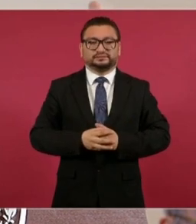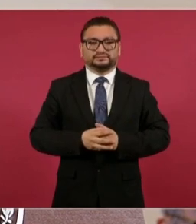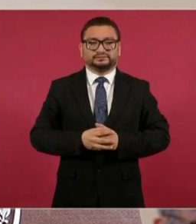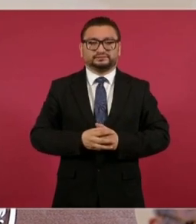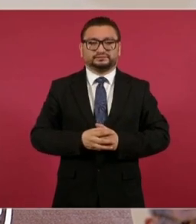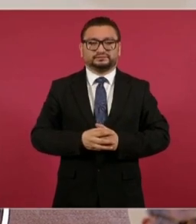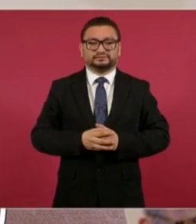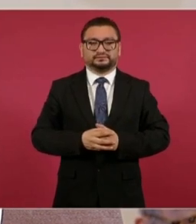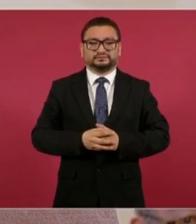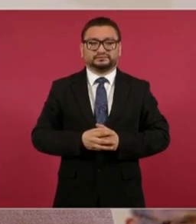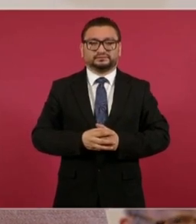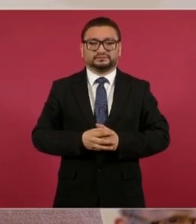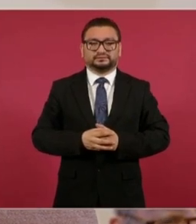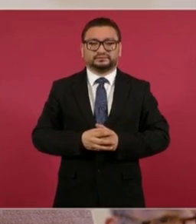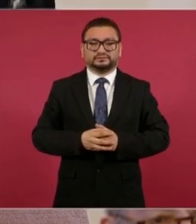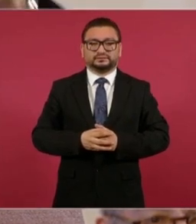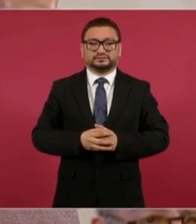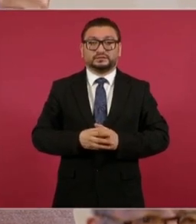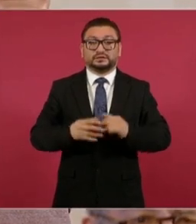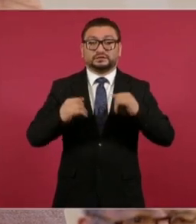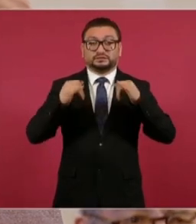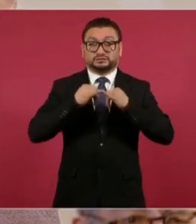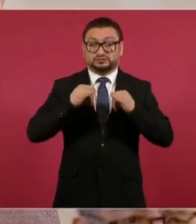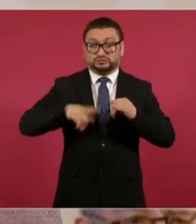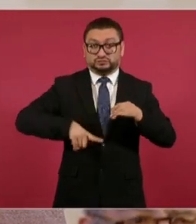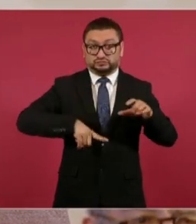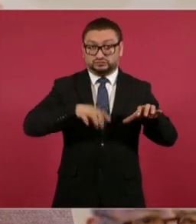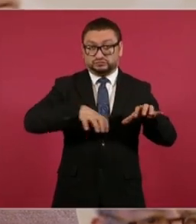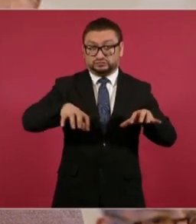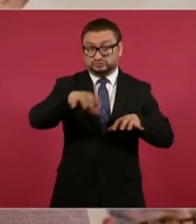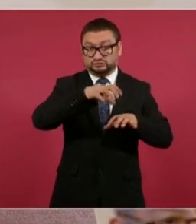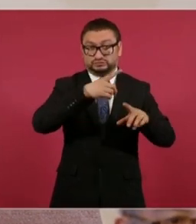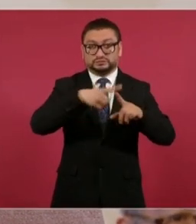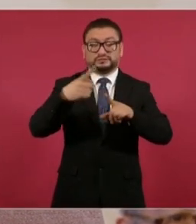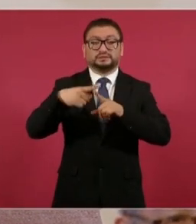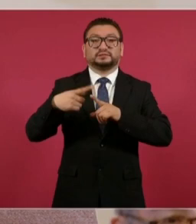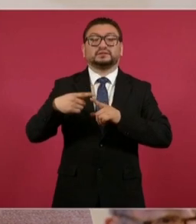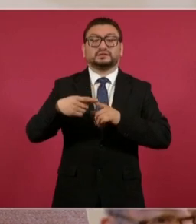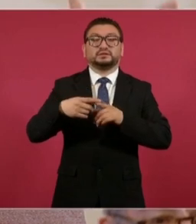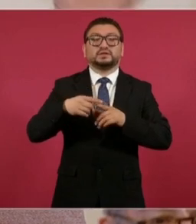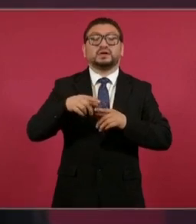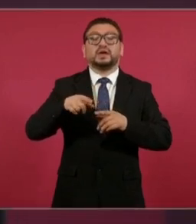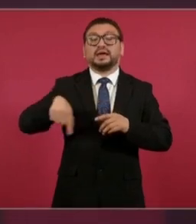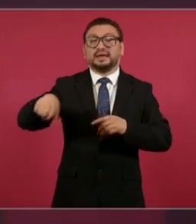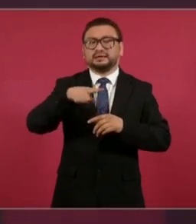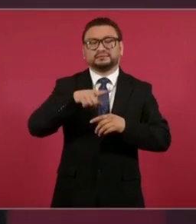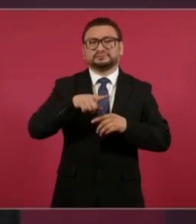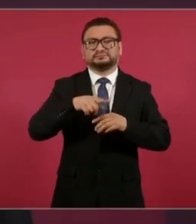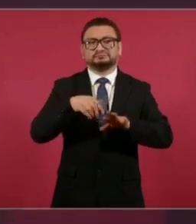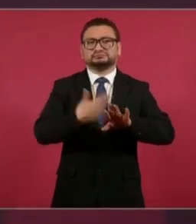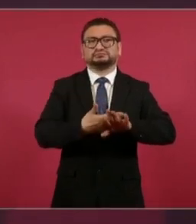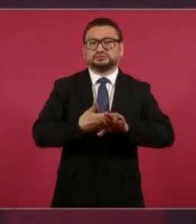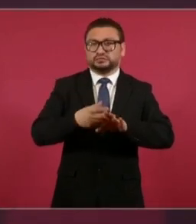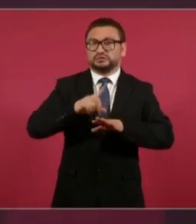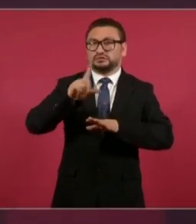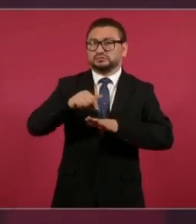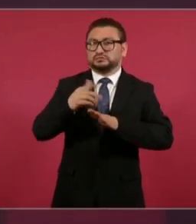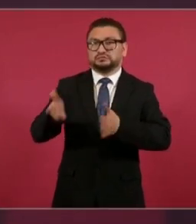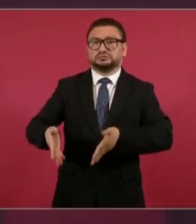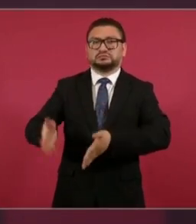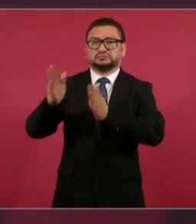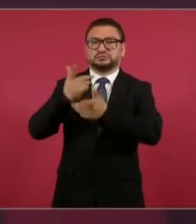de eh las instituciones públicas y darle paso